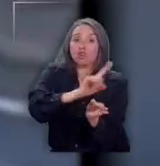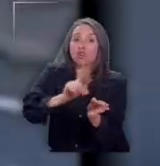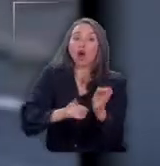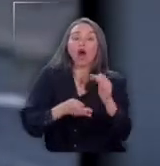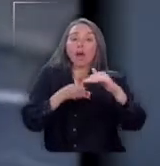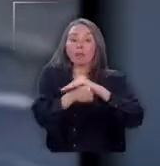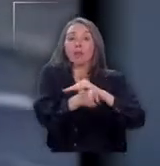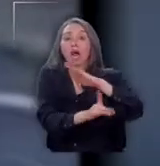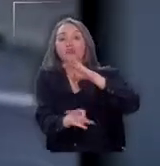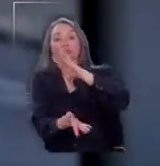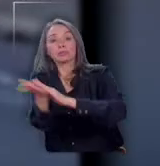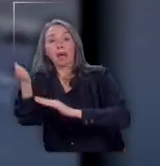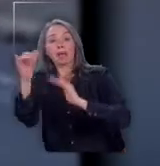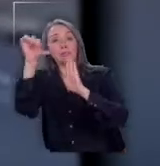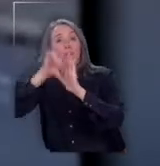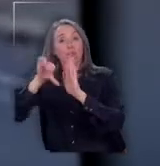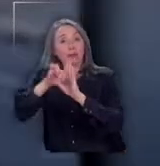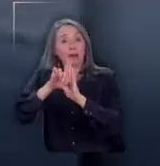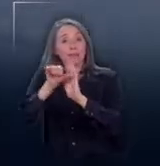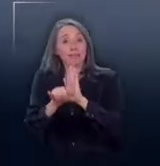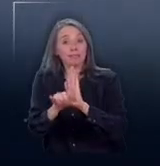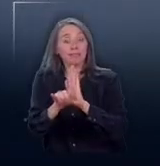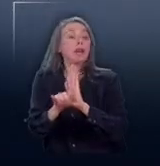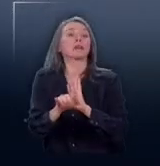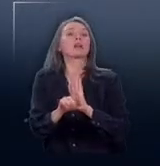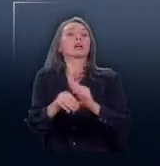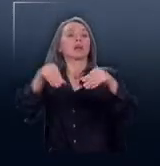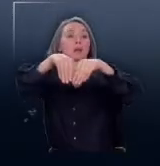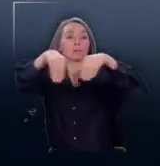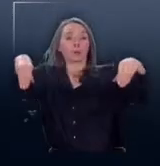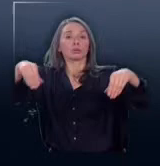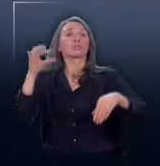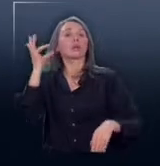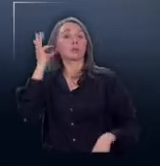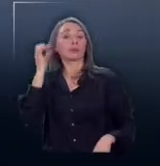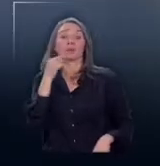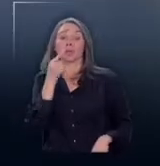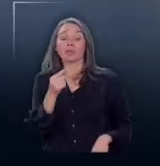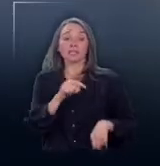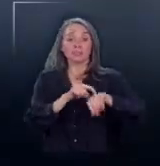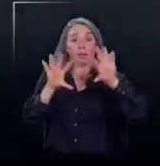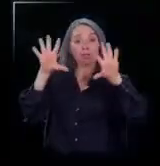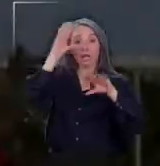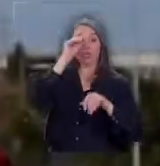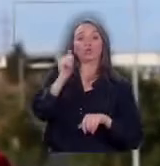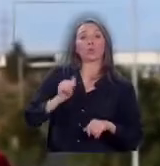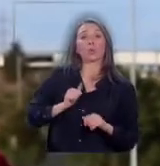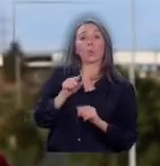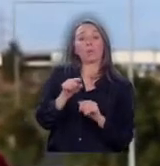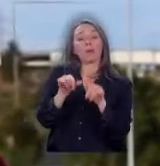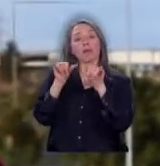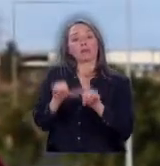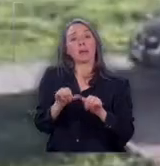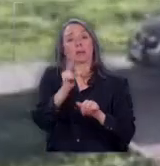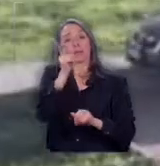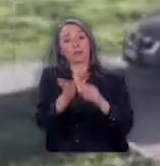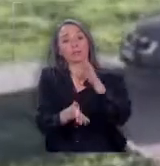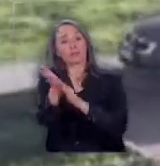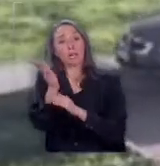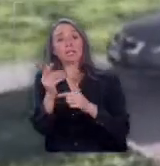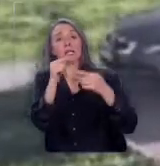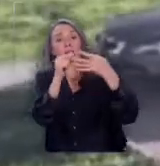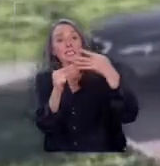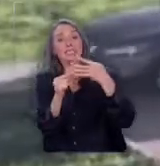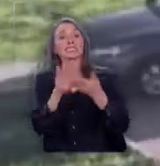momento insistir en el principal llamado a cumplir con el toque de queda a cumplir con las distintas normas sanitarias porque